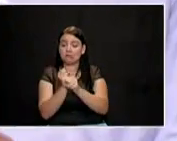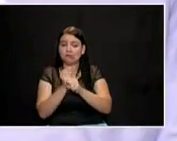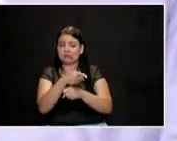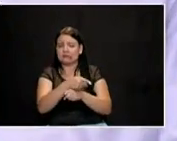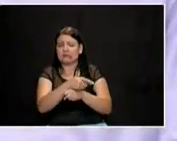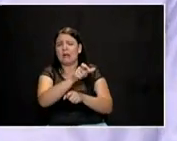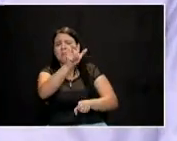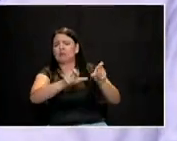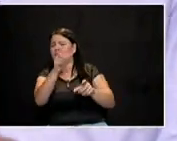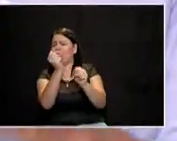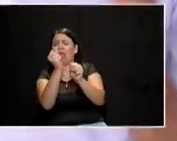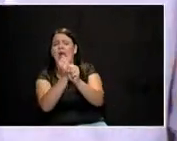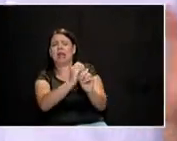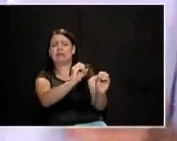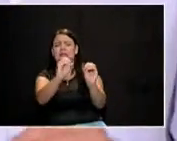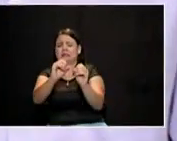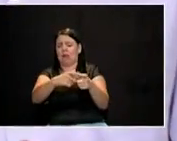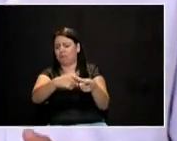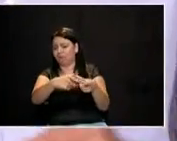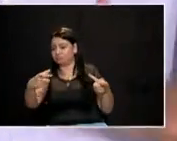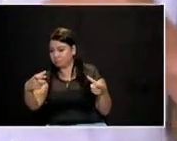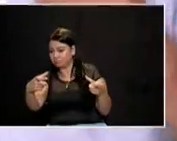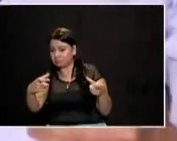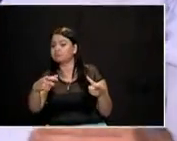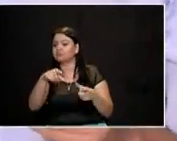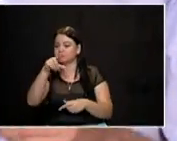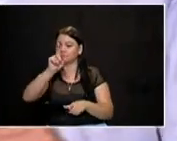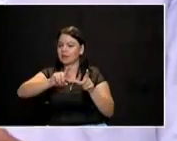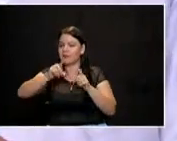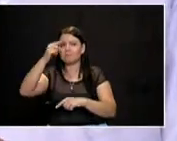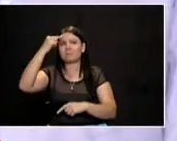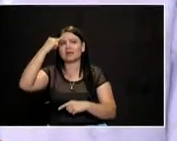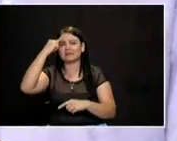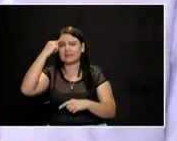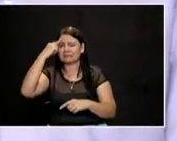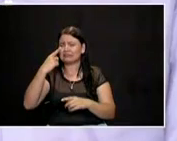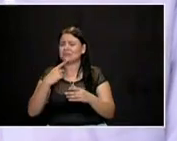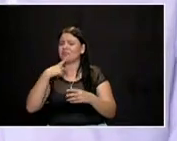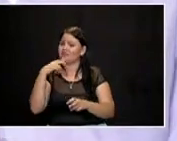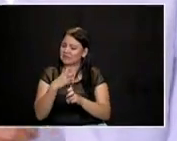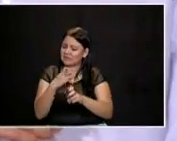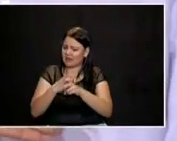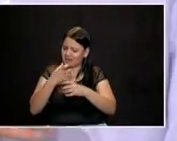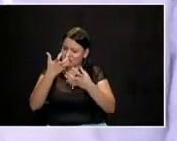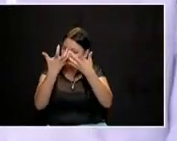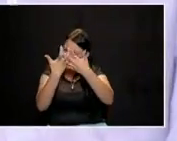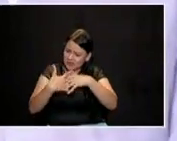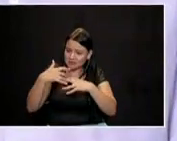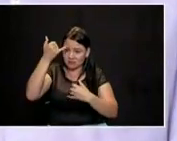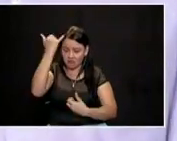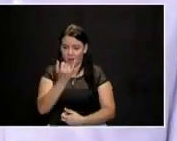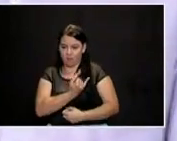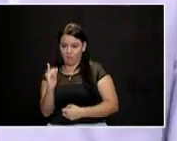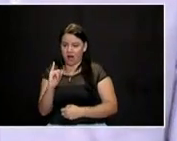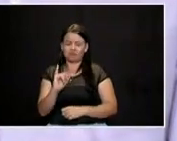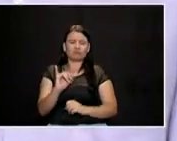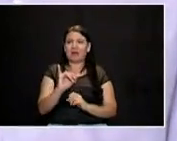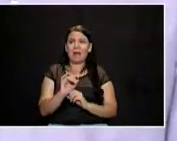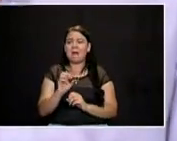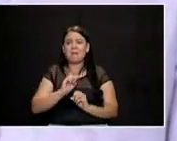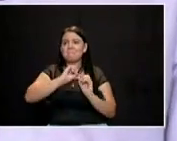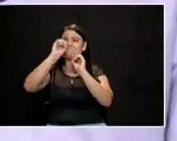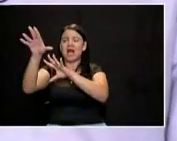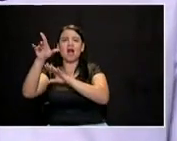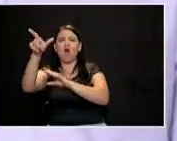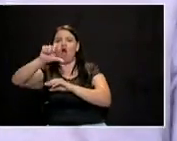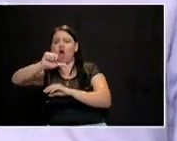máximos en una década. Muchos empresarios sienten que es difícil crear empresa en la ciudad y muchos están yendo para otras ciudades. ¿Cuál sería